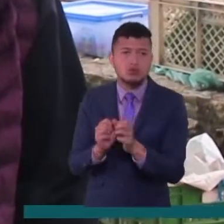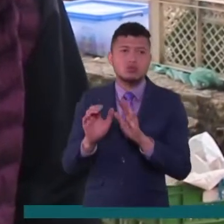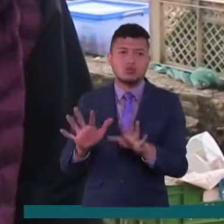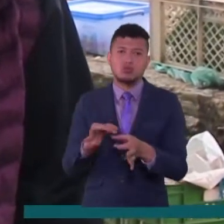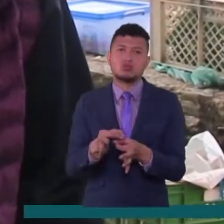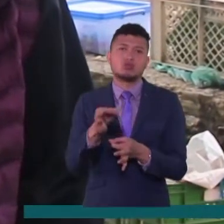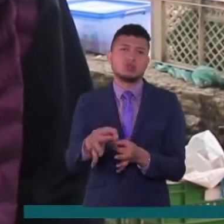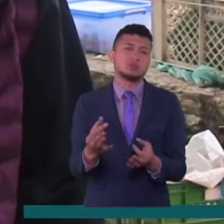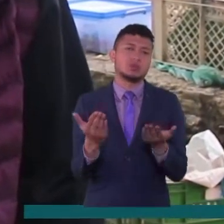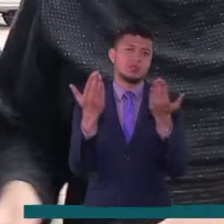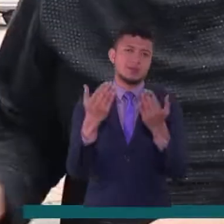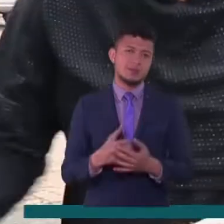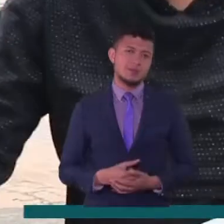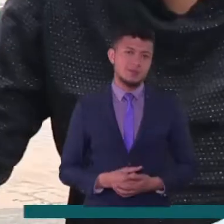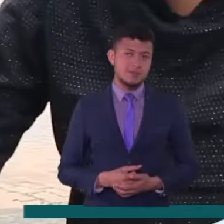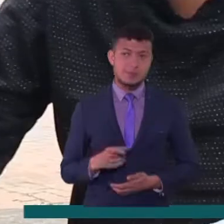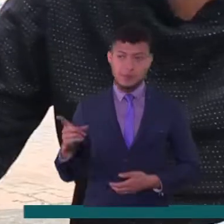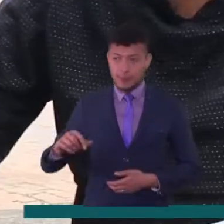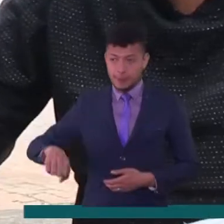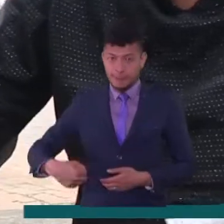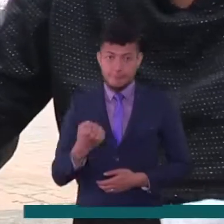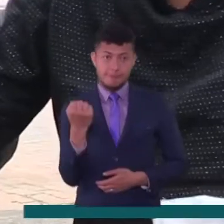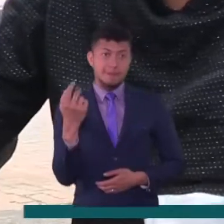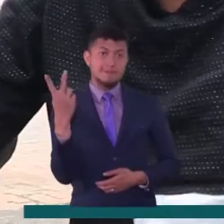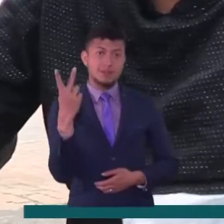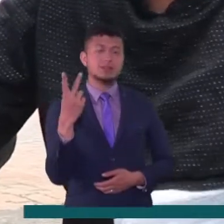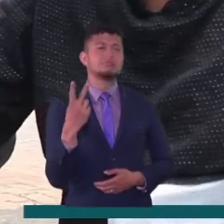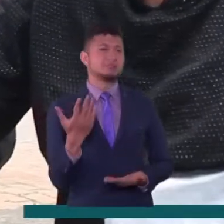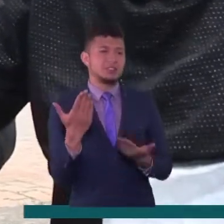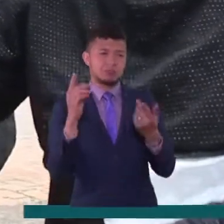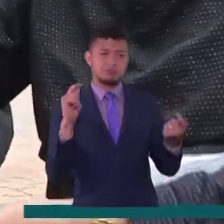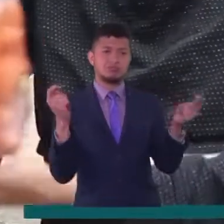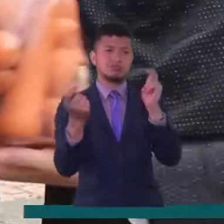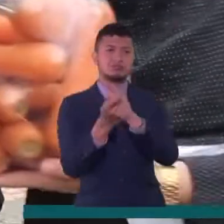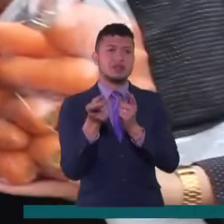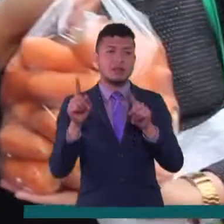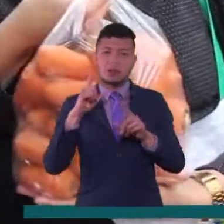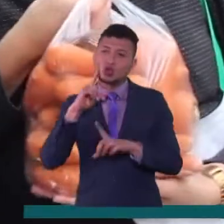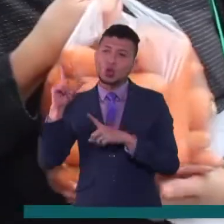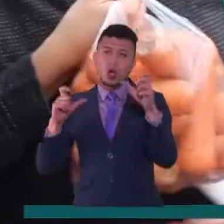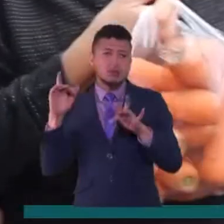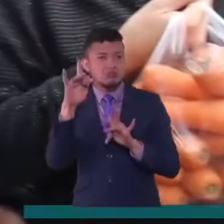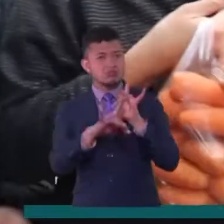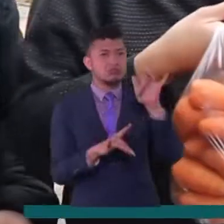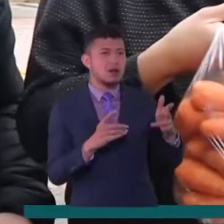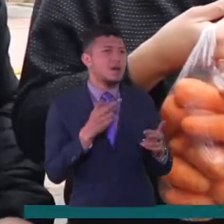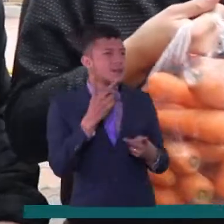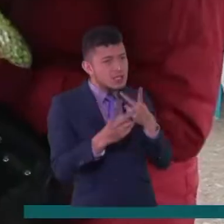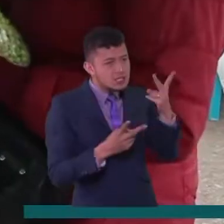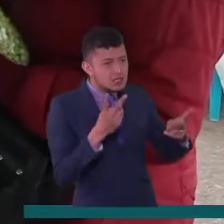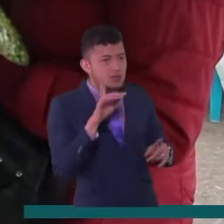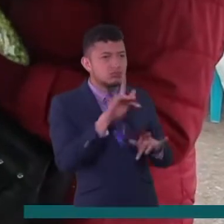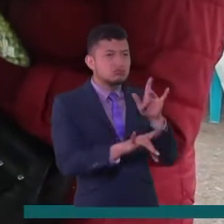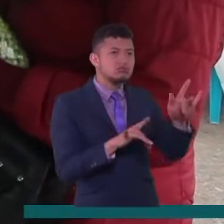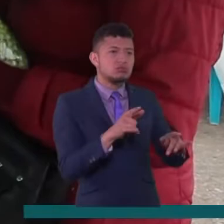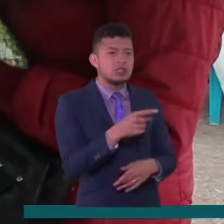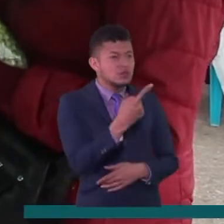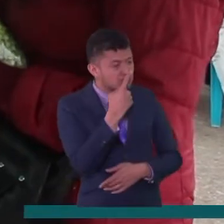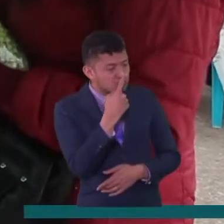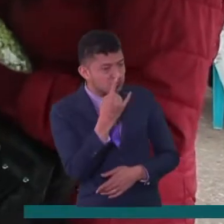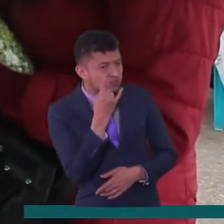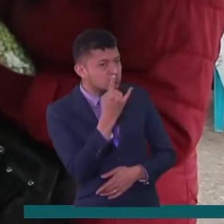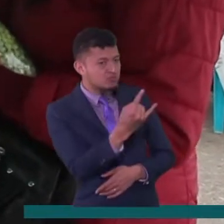para el municipio. Con estos mercados verdes, otro cambio que se evidencia es que atrae turistas y visitantes, quienes,